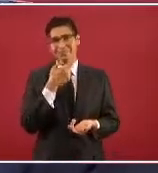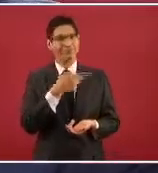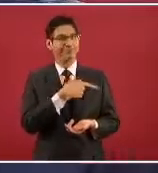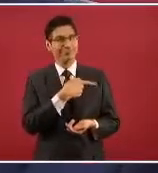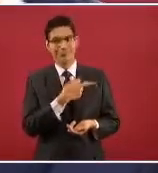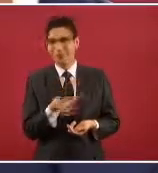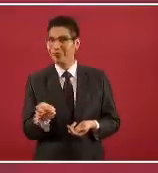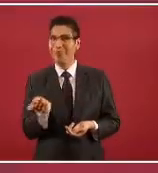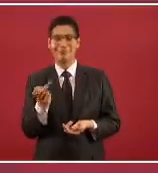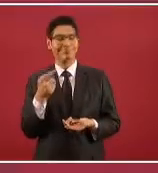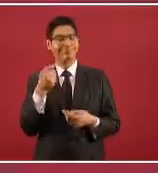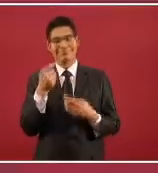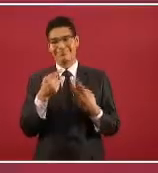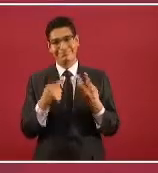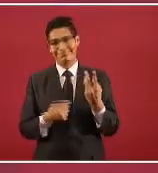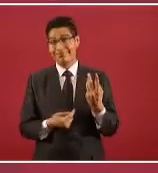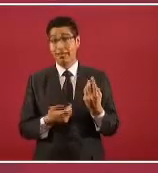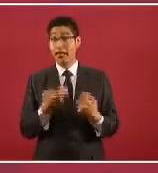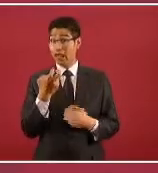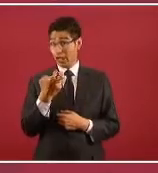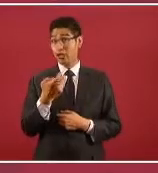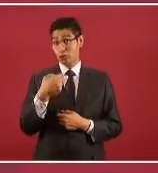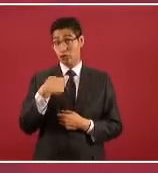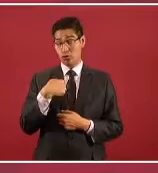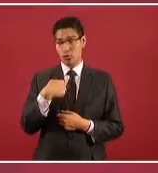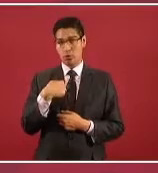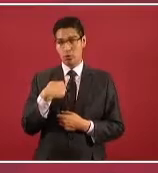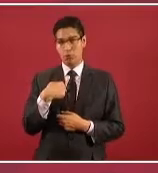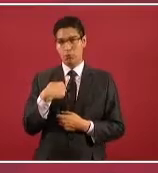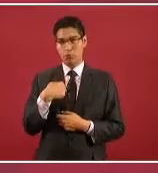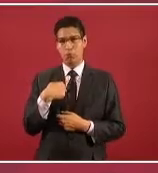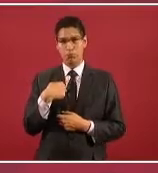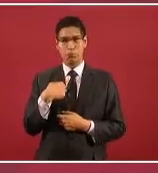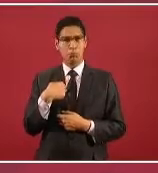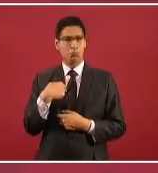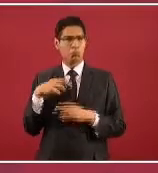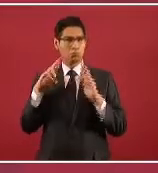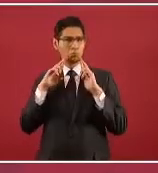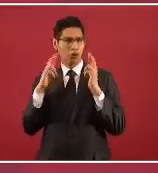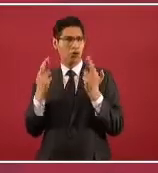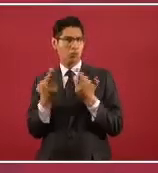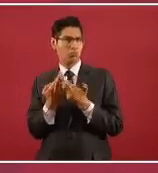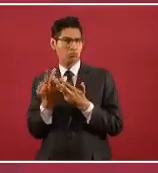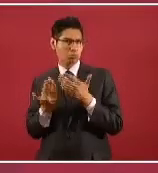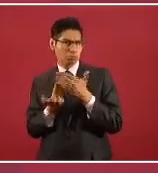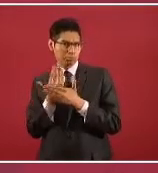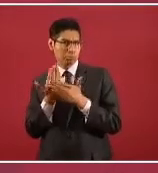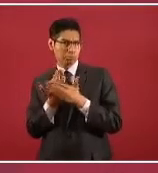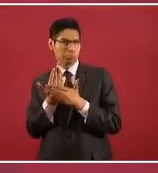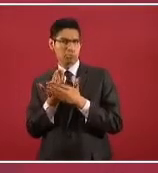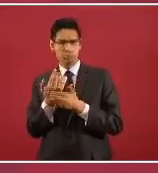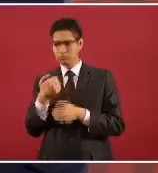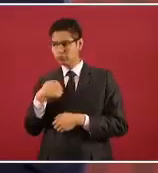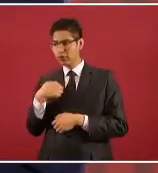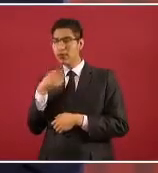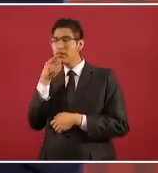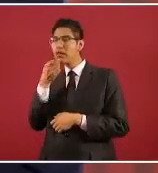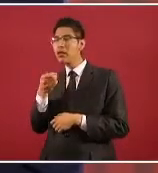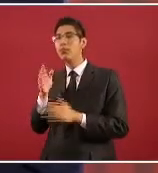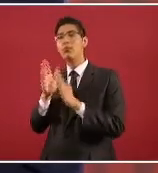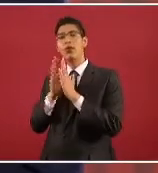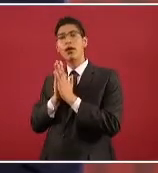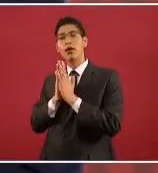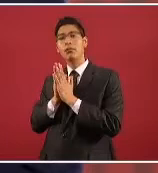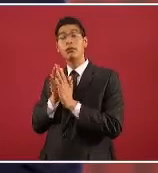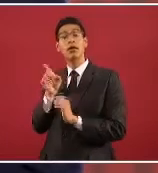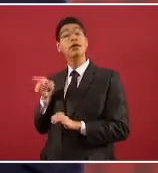lo instruí en la reunión de la mañana, para que lo analicen los médicos,